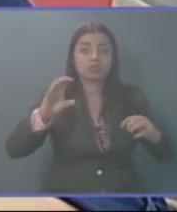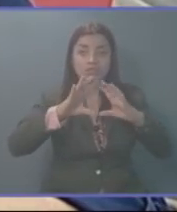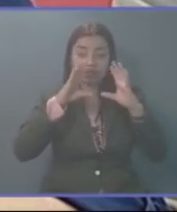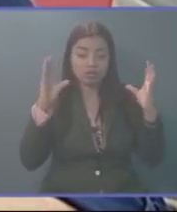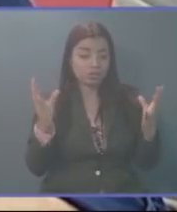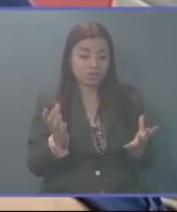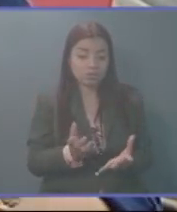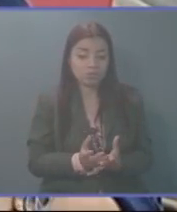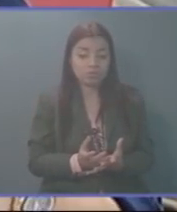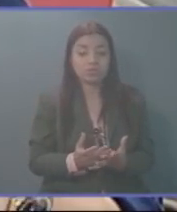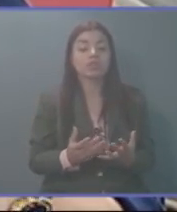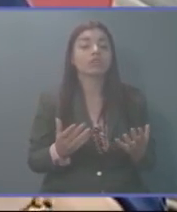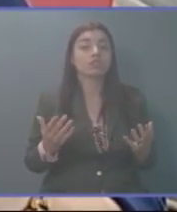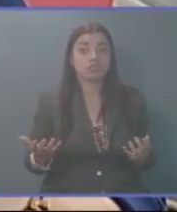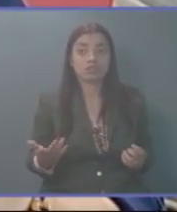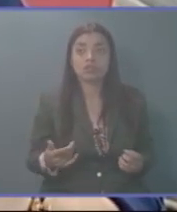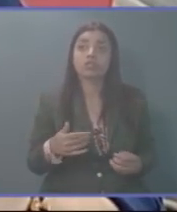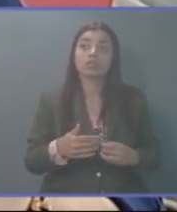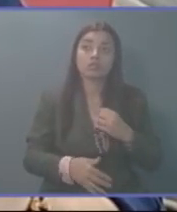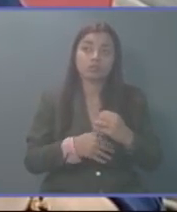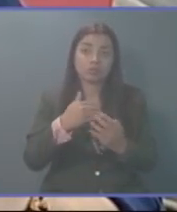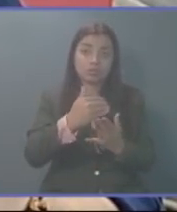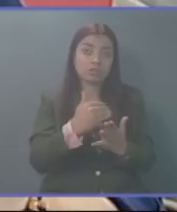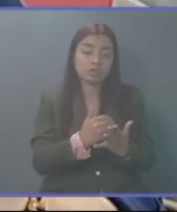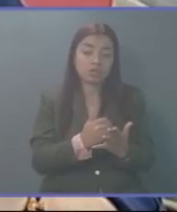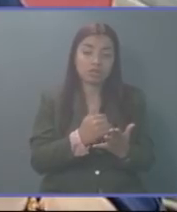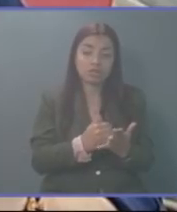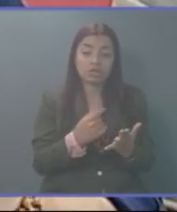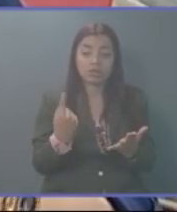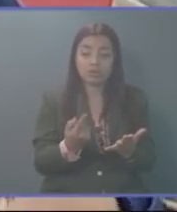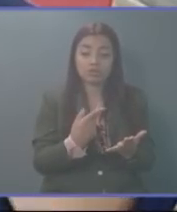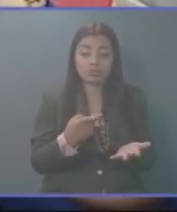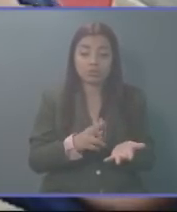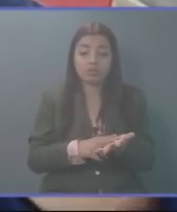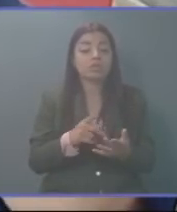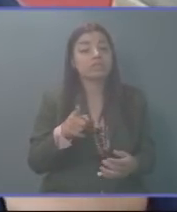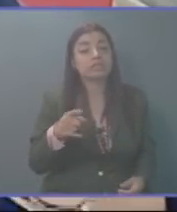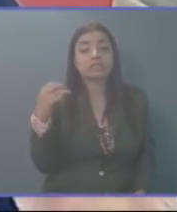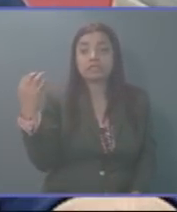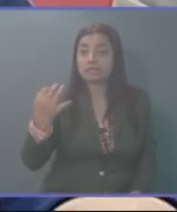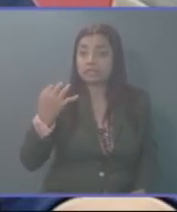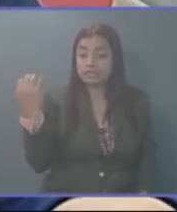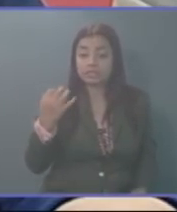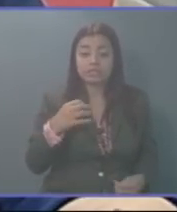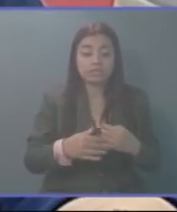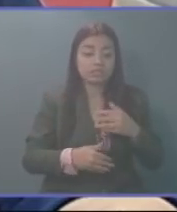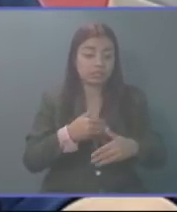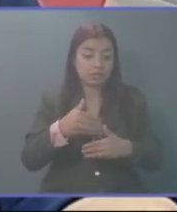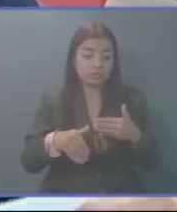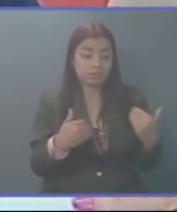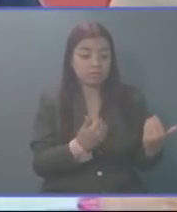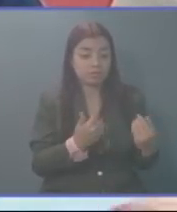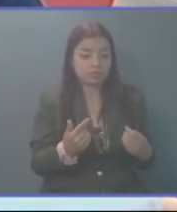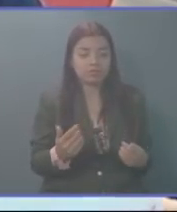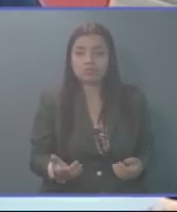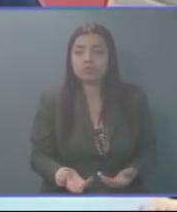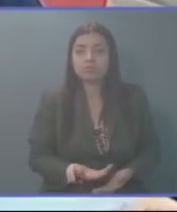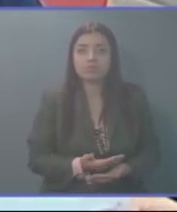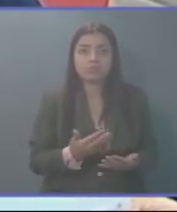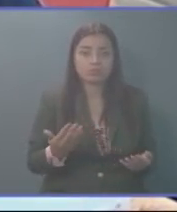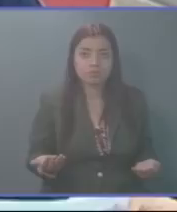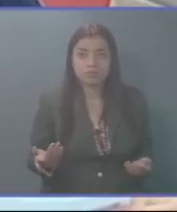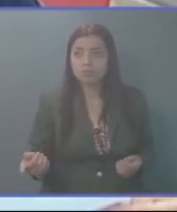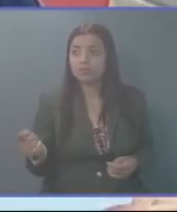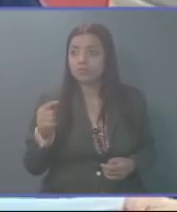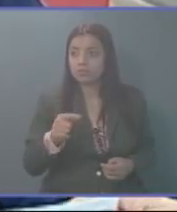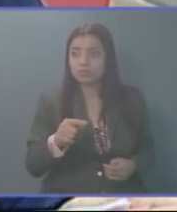internacionales que forman recursos humanos. Entonces necesita ciertos parámetros en los cuales no